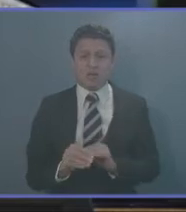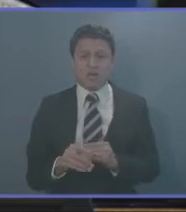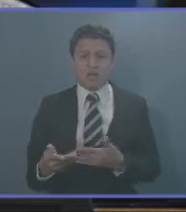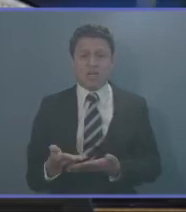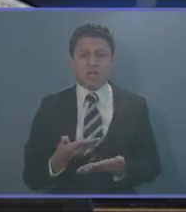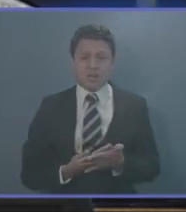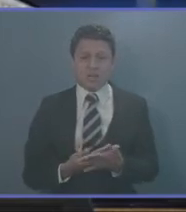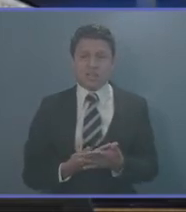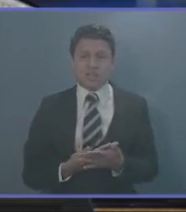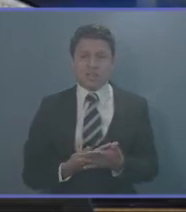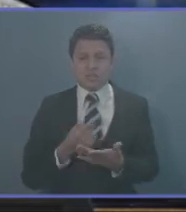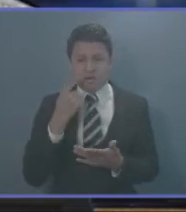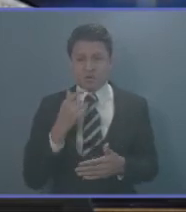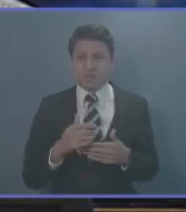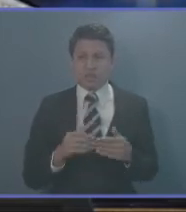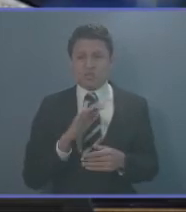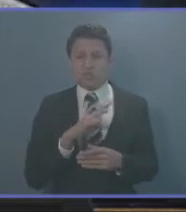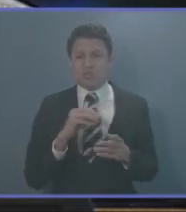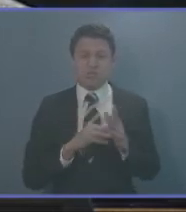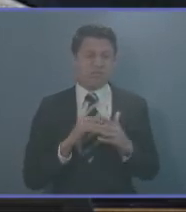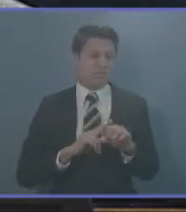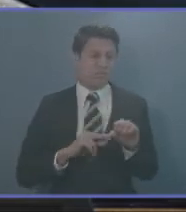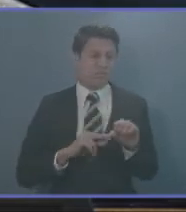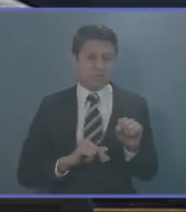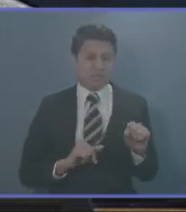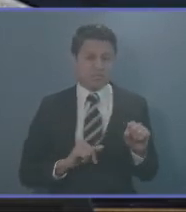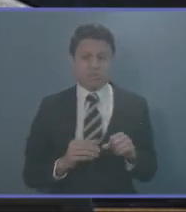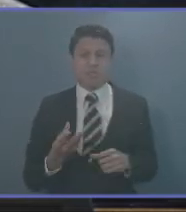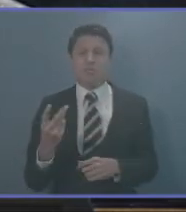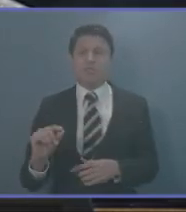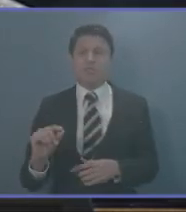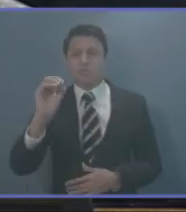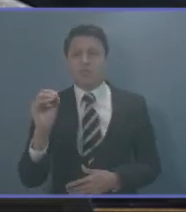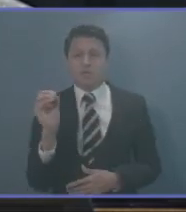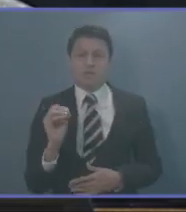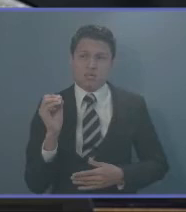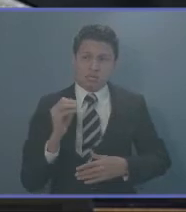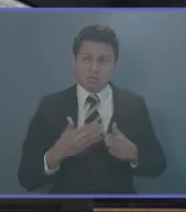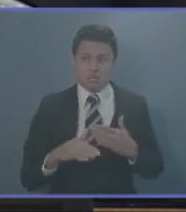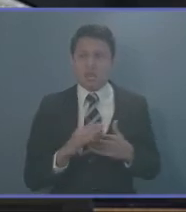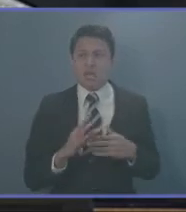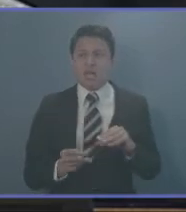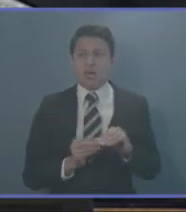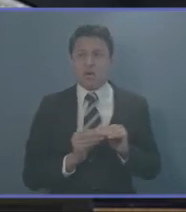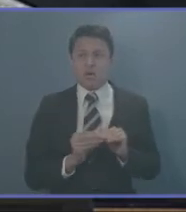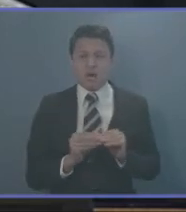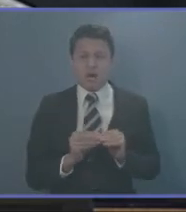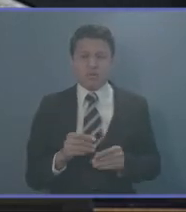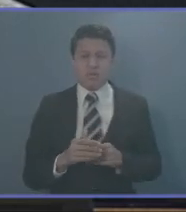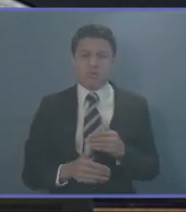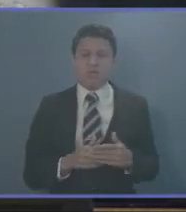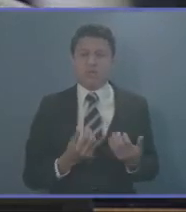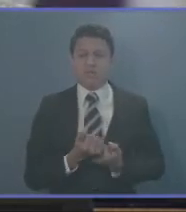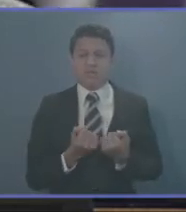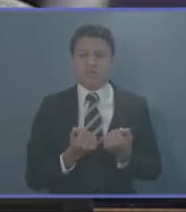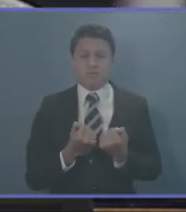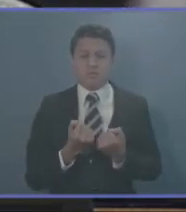hasta $150,000, $50 como cuota fija, más adicional por millar o fracción,